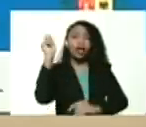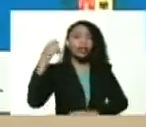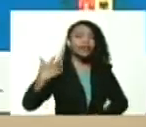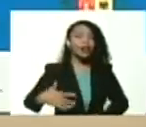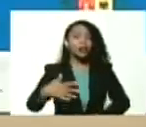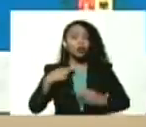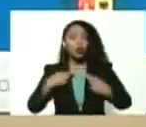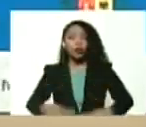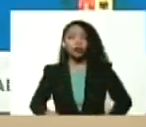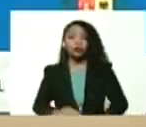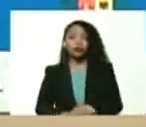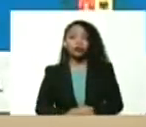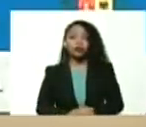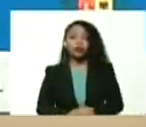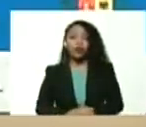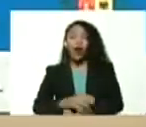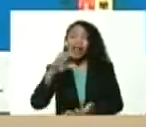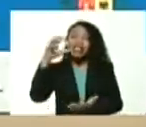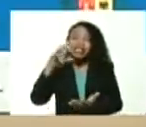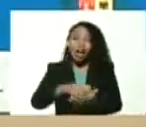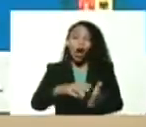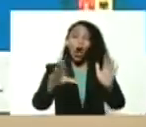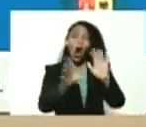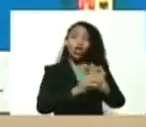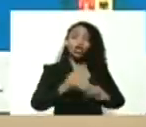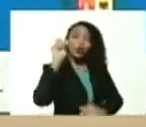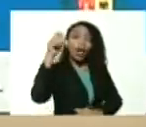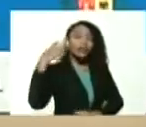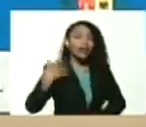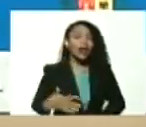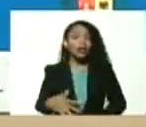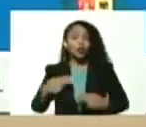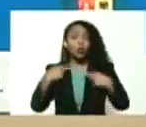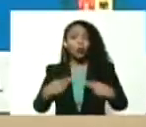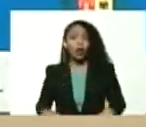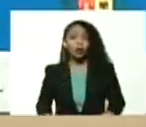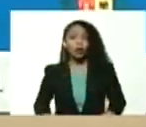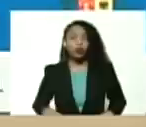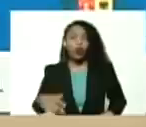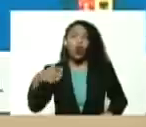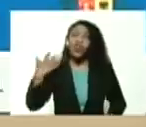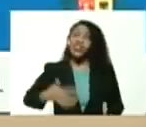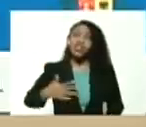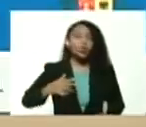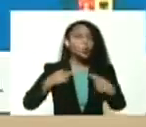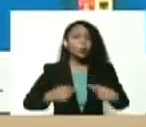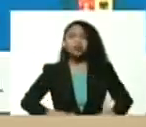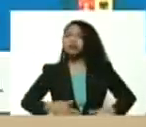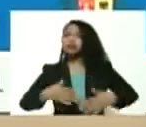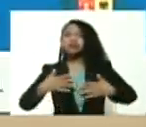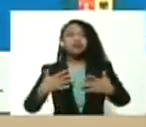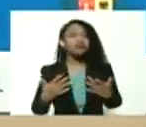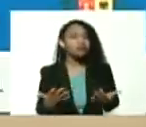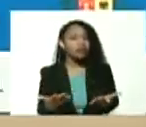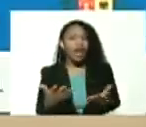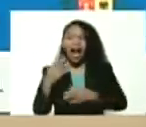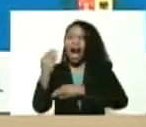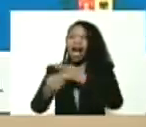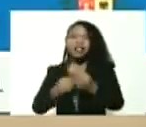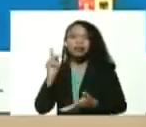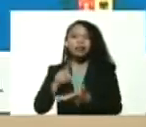bien, un Estado constitucional de derechos humanos. Los derechos humanos forman